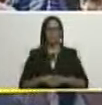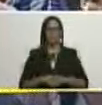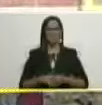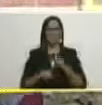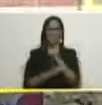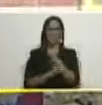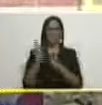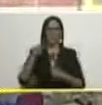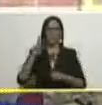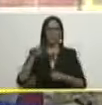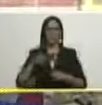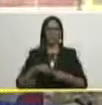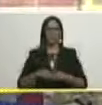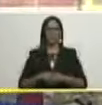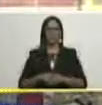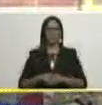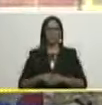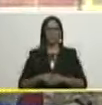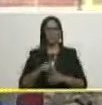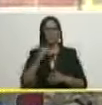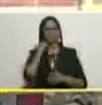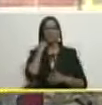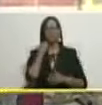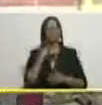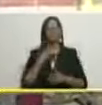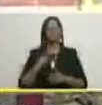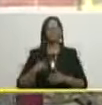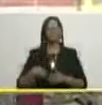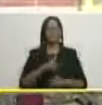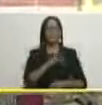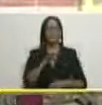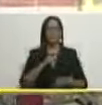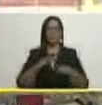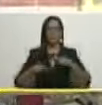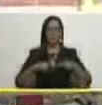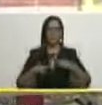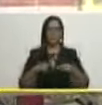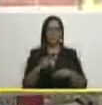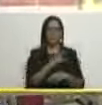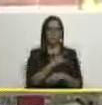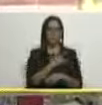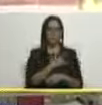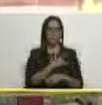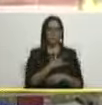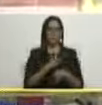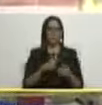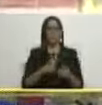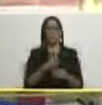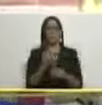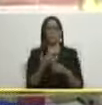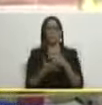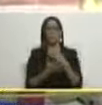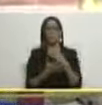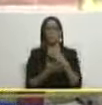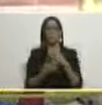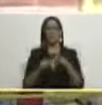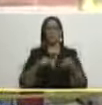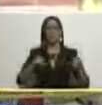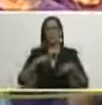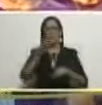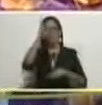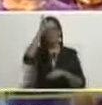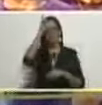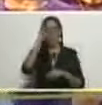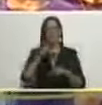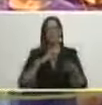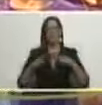Traidores nunca. Igualmente al rector de la Universidad Politécnica Territorial de Falcón, Alonso Gamero,